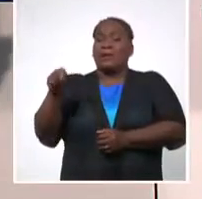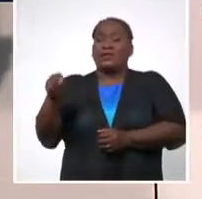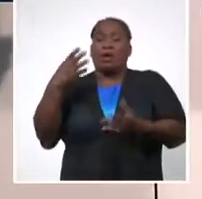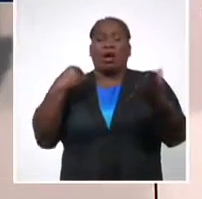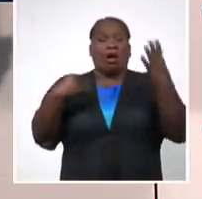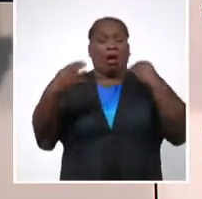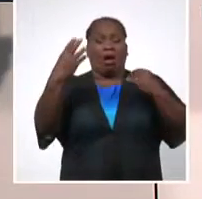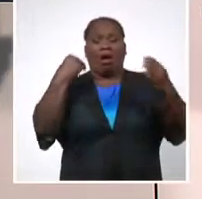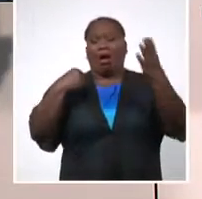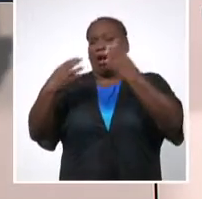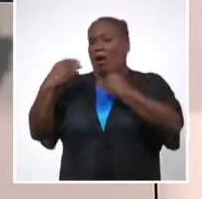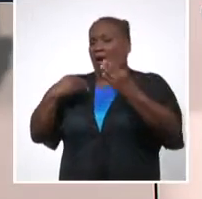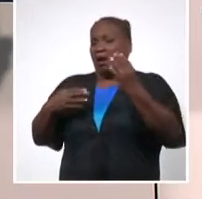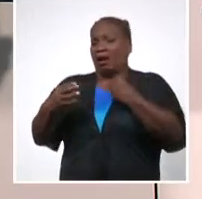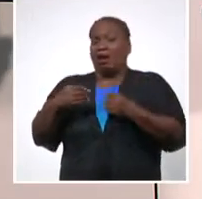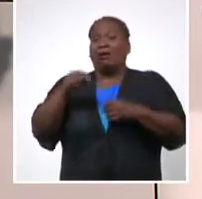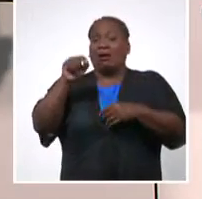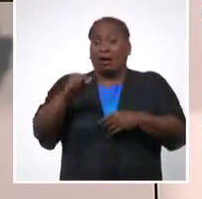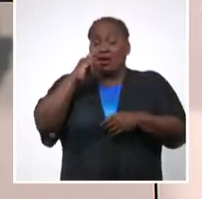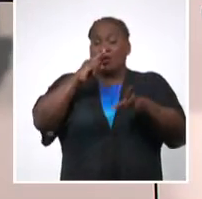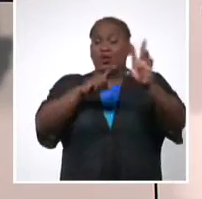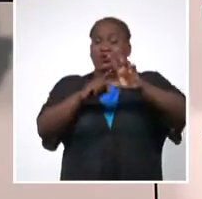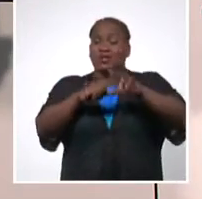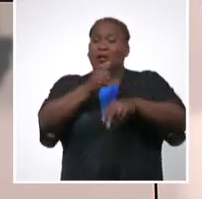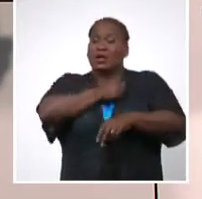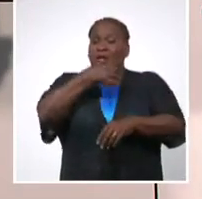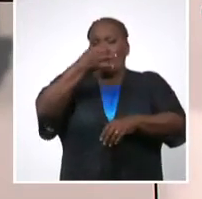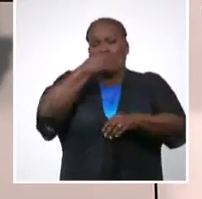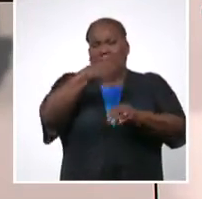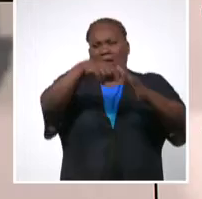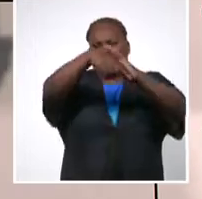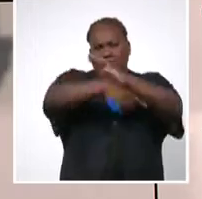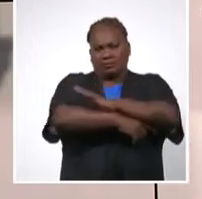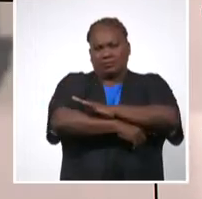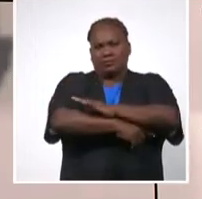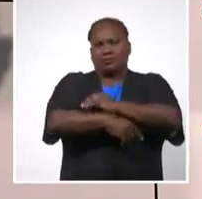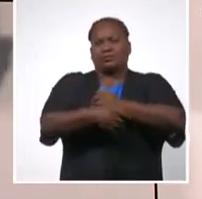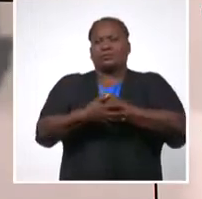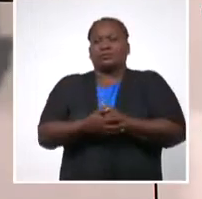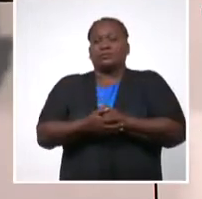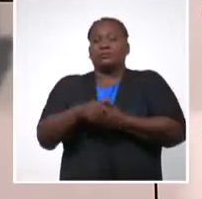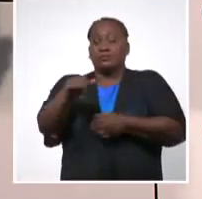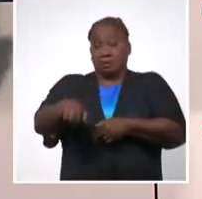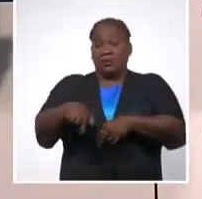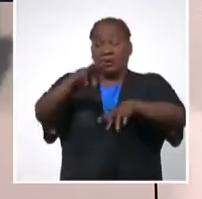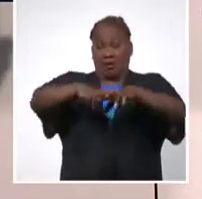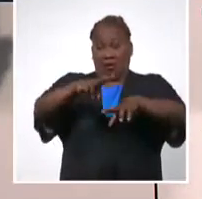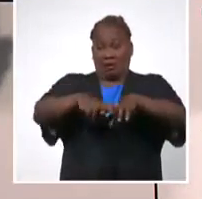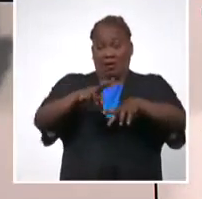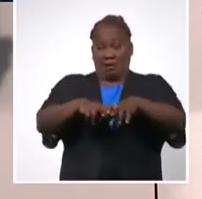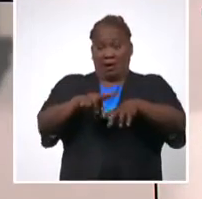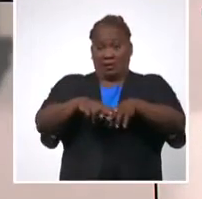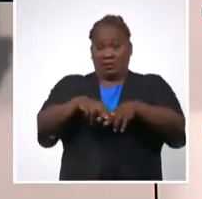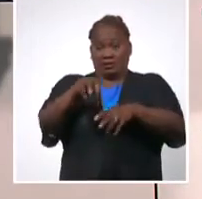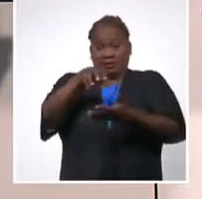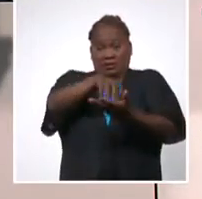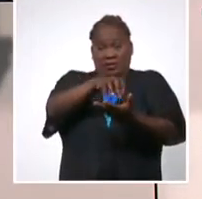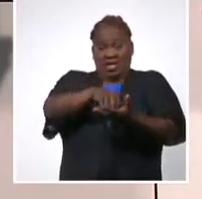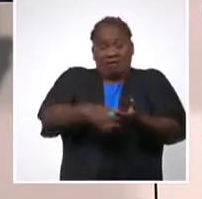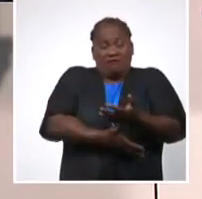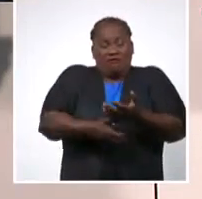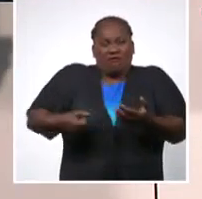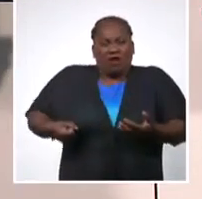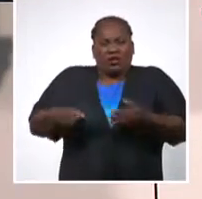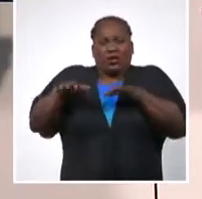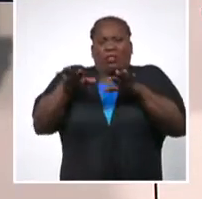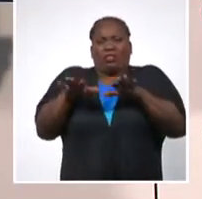tras el anuncio, por eso este noticiero quiere abundar en algunas aristas. En la capital cubana se han concentrado importantes esfuerzos para